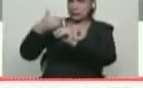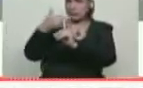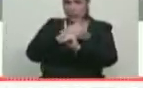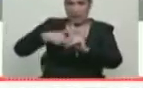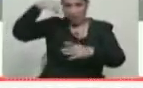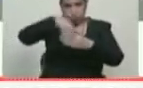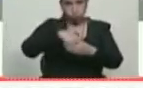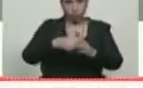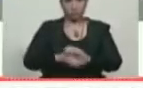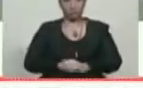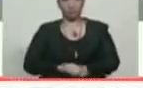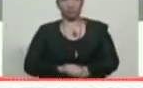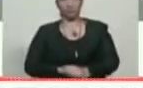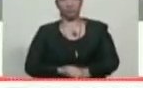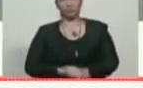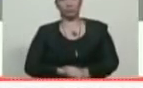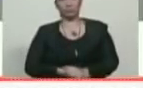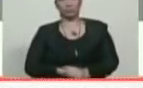invadirnos.